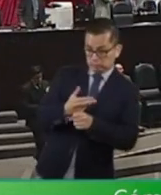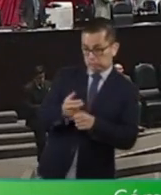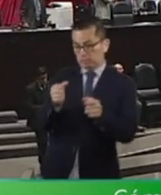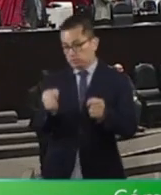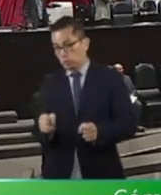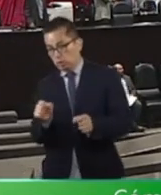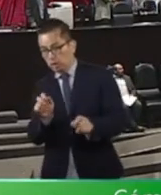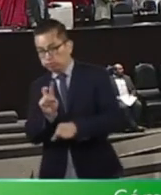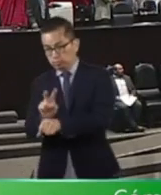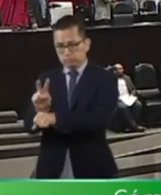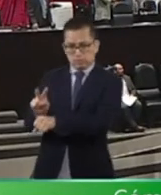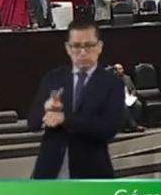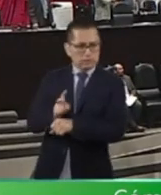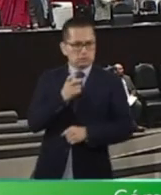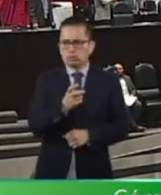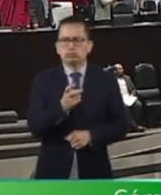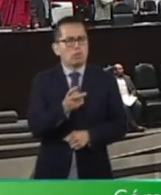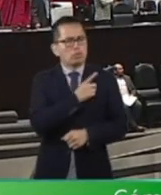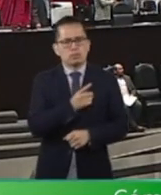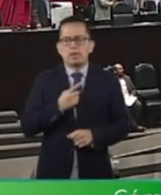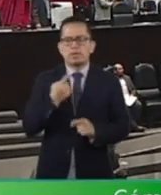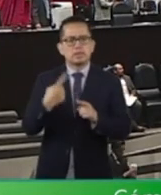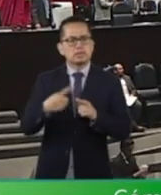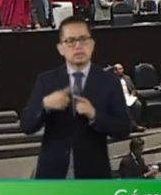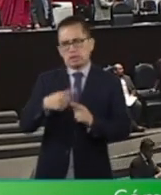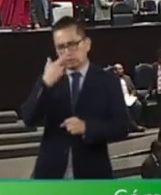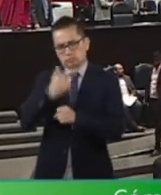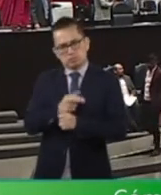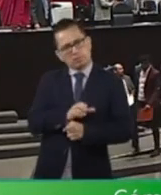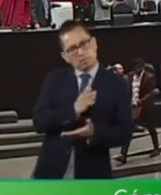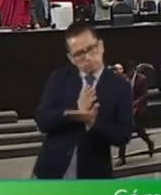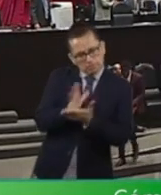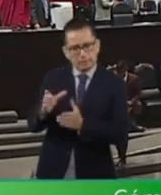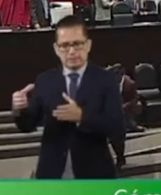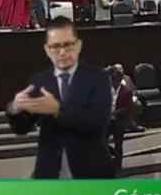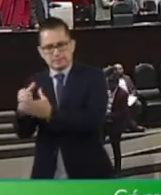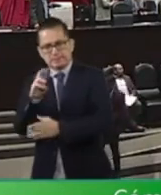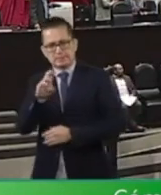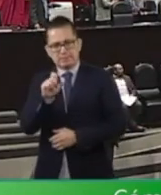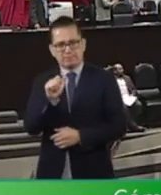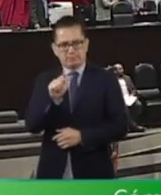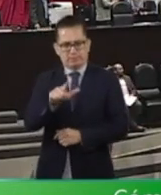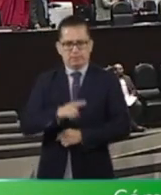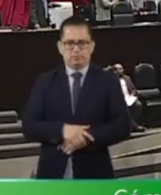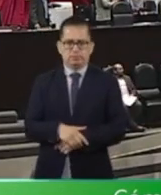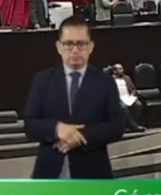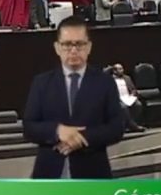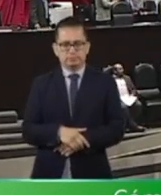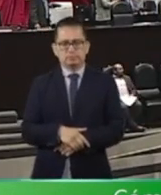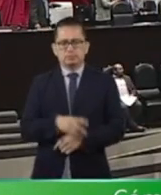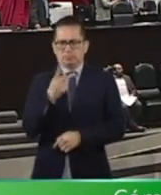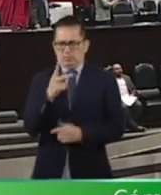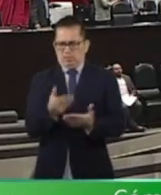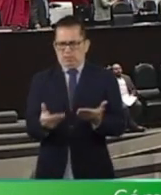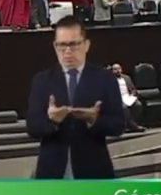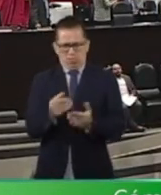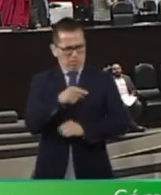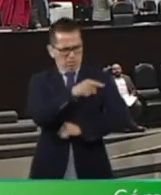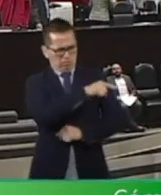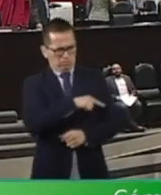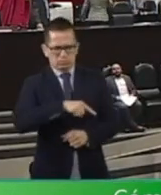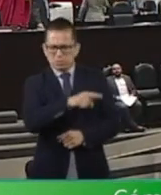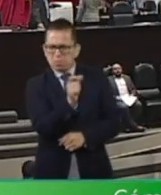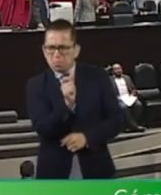y sujeta al estricto control y escrutinio civil. Sin embargo, ustedes mismos ignoran ahora